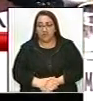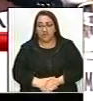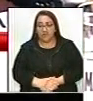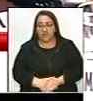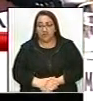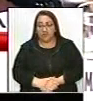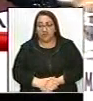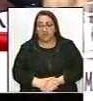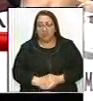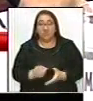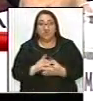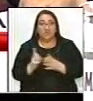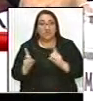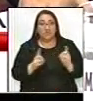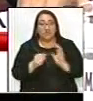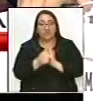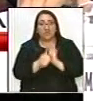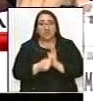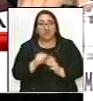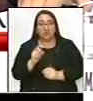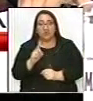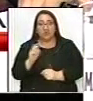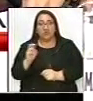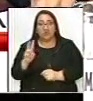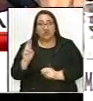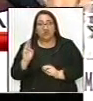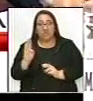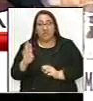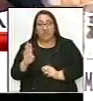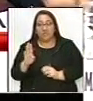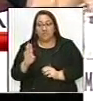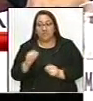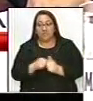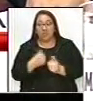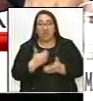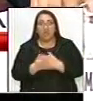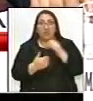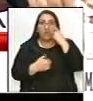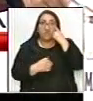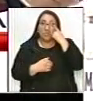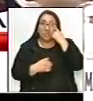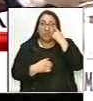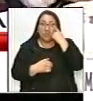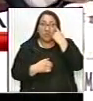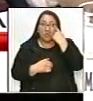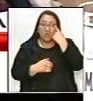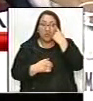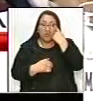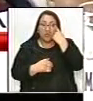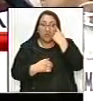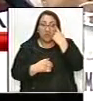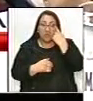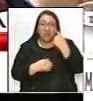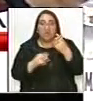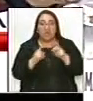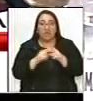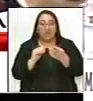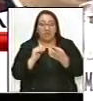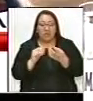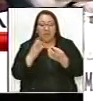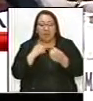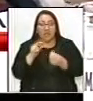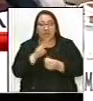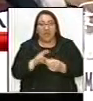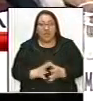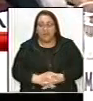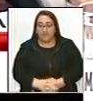Vamos a poner en debate el artículo 102B, tal cual está la propuesta y que ya ha sido además